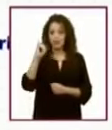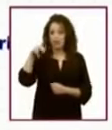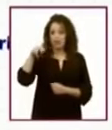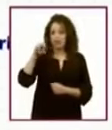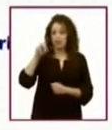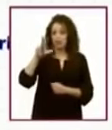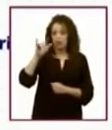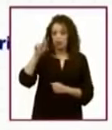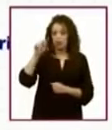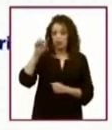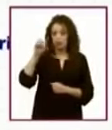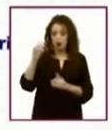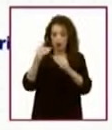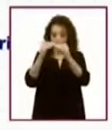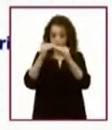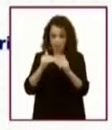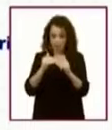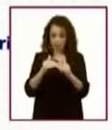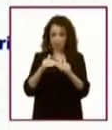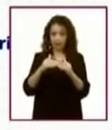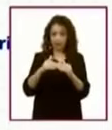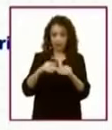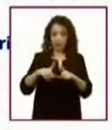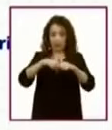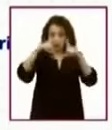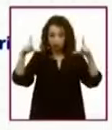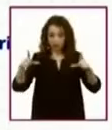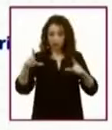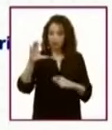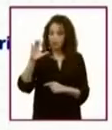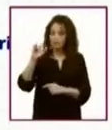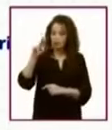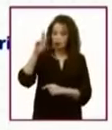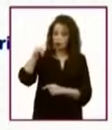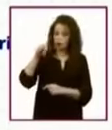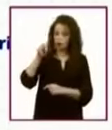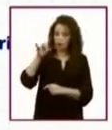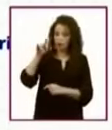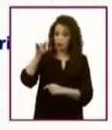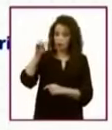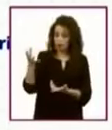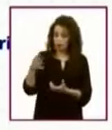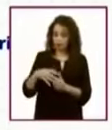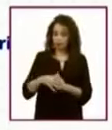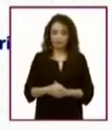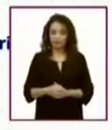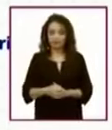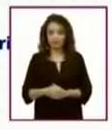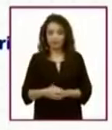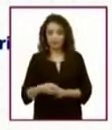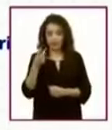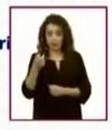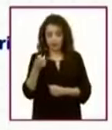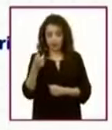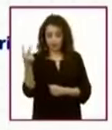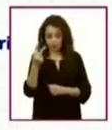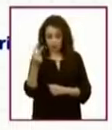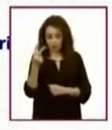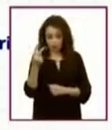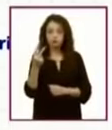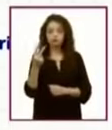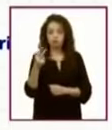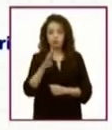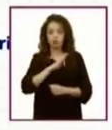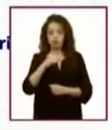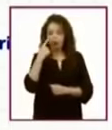Como el área real del círculo se encuentra entre las áreas de los polígonos inscritos y circunscritos, las áreas de los